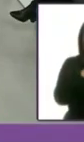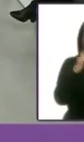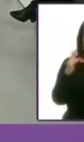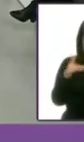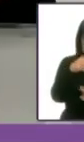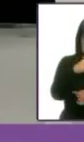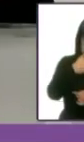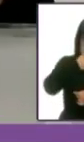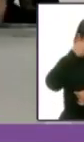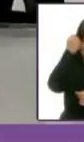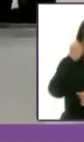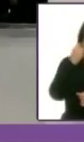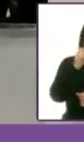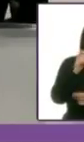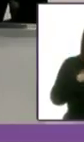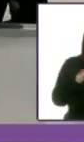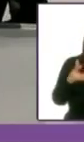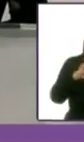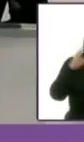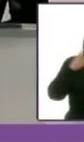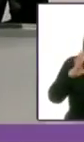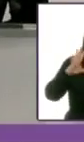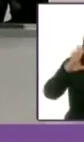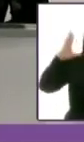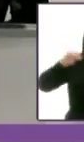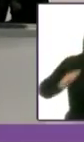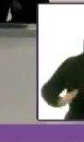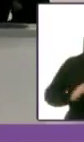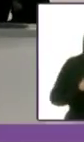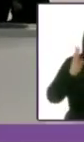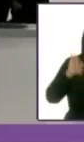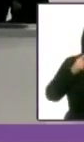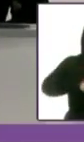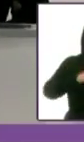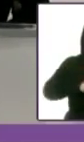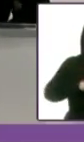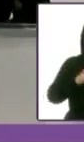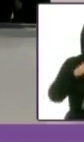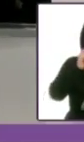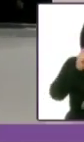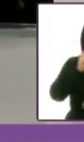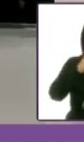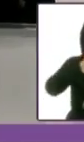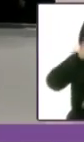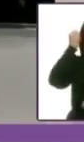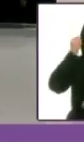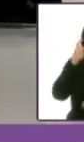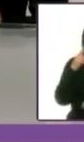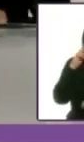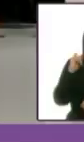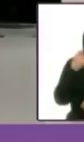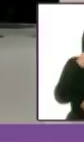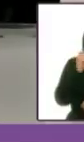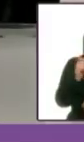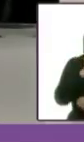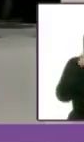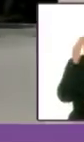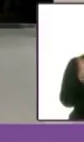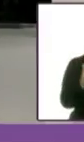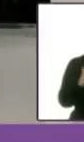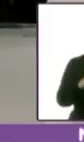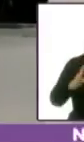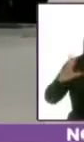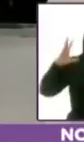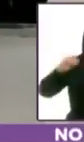debate, y ahí queda el retrato. Ya veremos el próximo domingo qué tanto influyó y pues qué